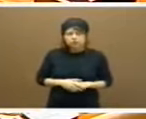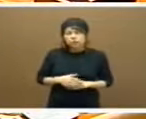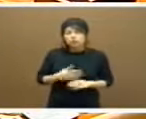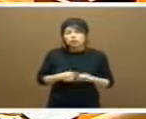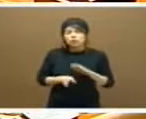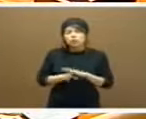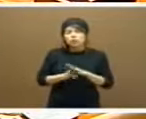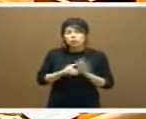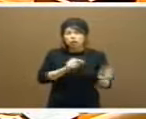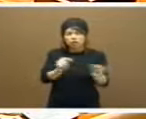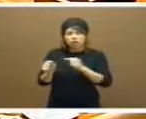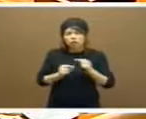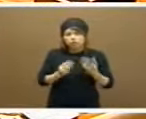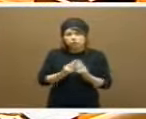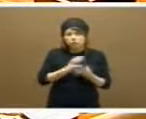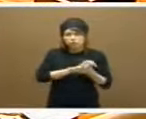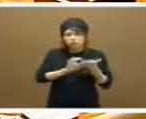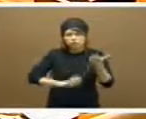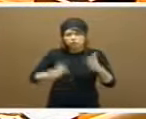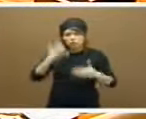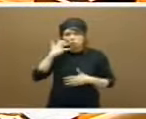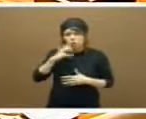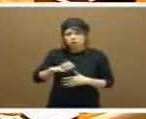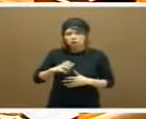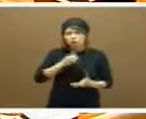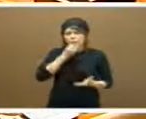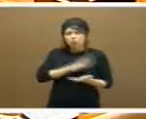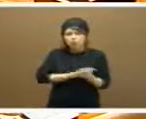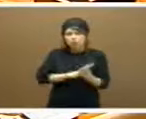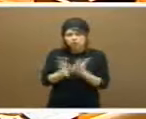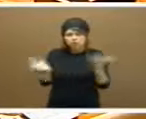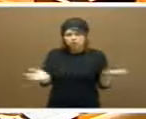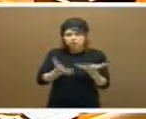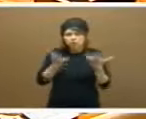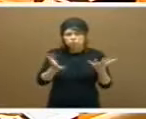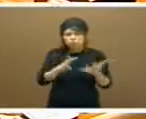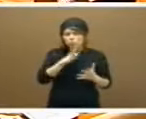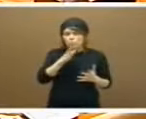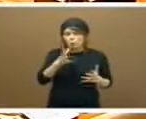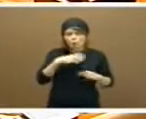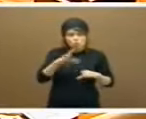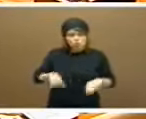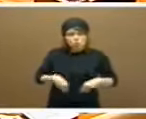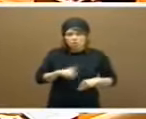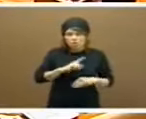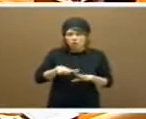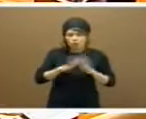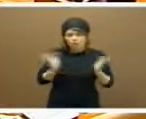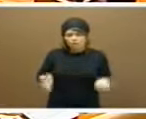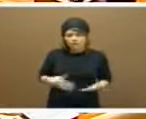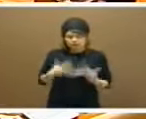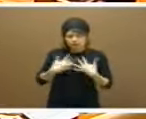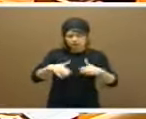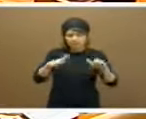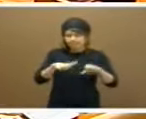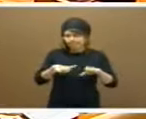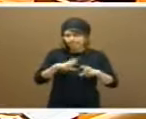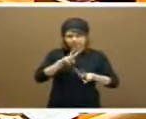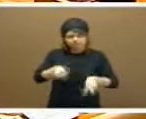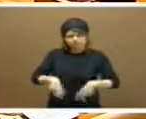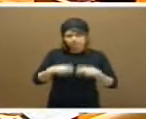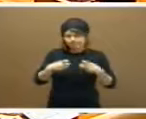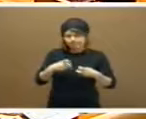Continúa el debate con el texto original de la propuesta de impulso, ya que no ha sido aceptada por la mesa de la Cámara la enmienda planteada por